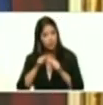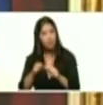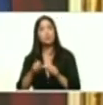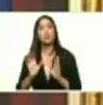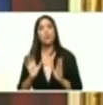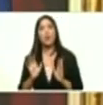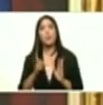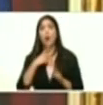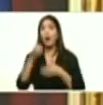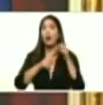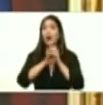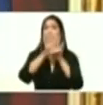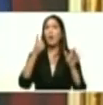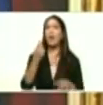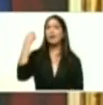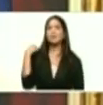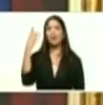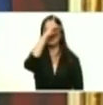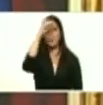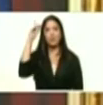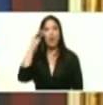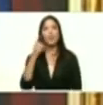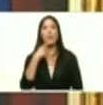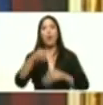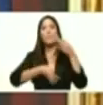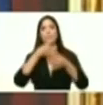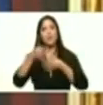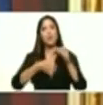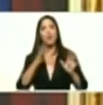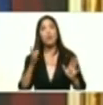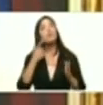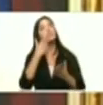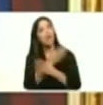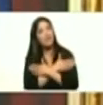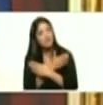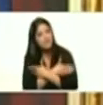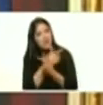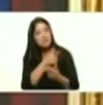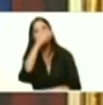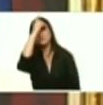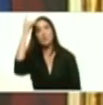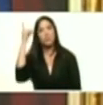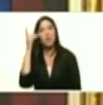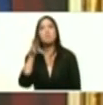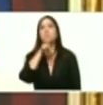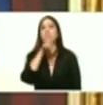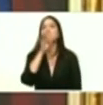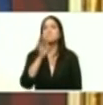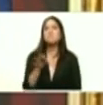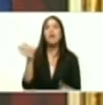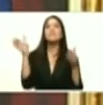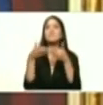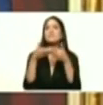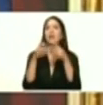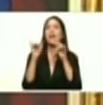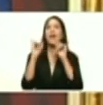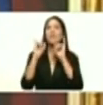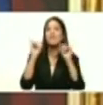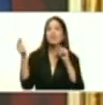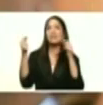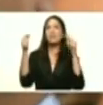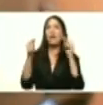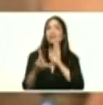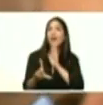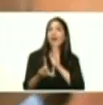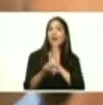Bien, claro lo dijo Diosdado ayer en su discurso. Memorable. Te felicito Diosdado por tremendo discurso en el cierre del debate ayer sobre la